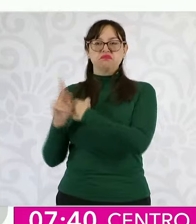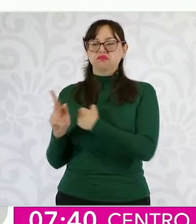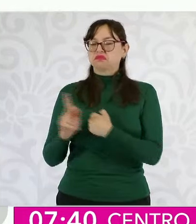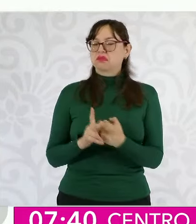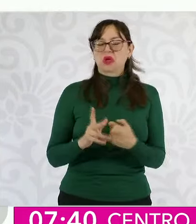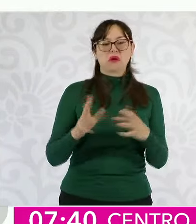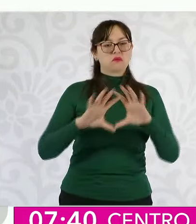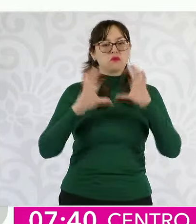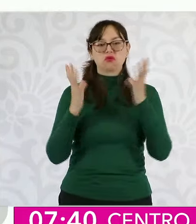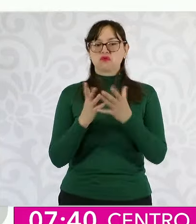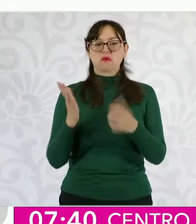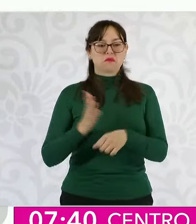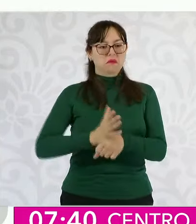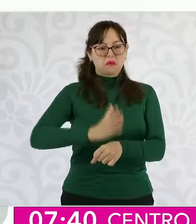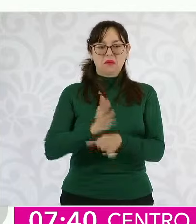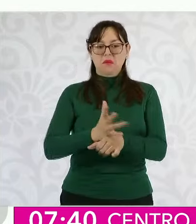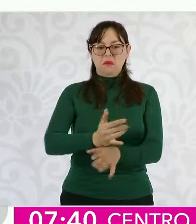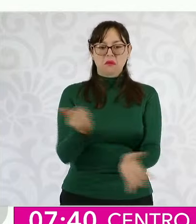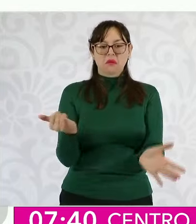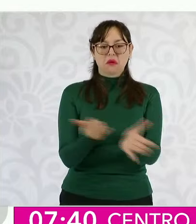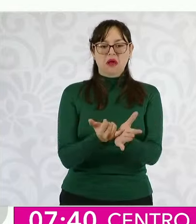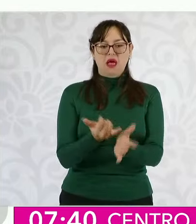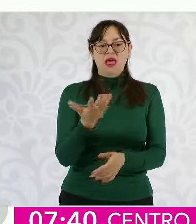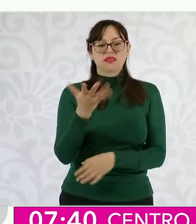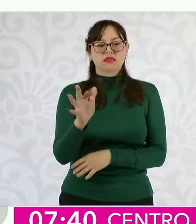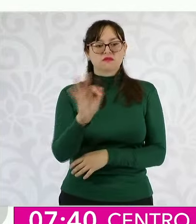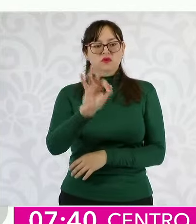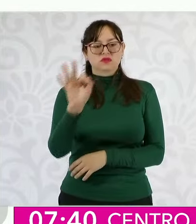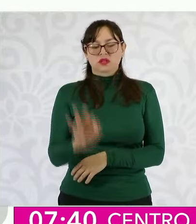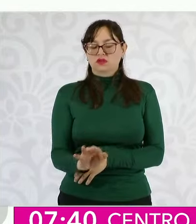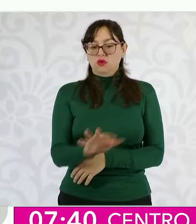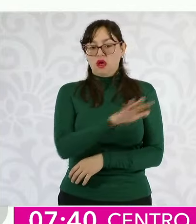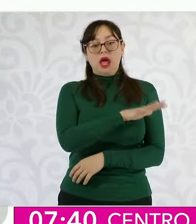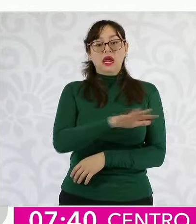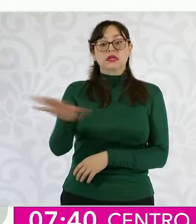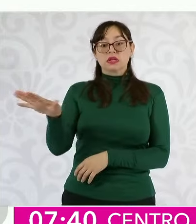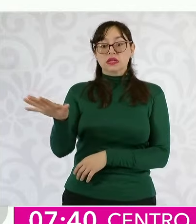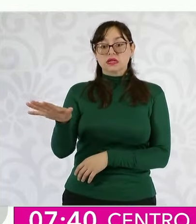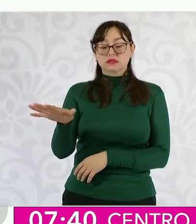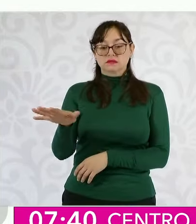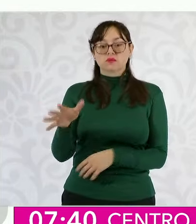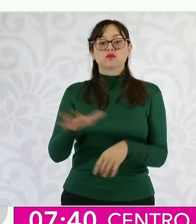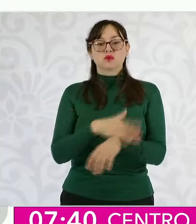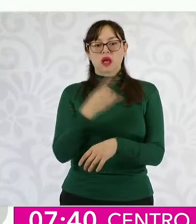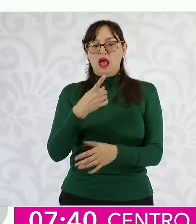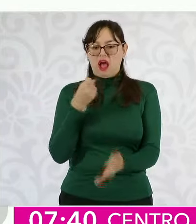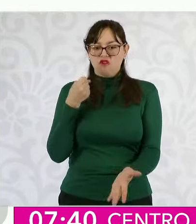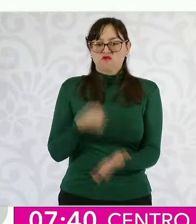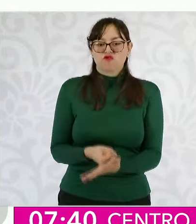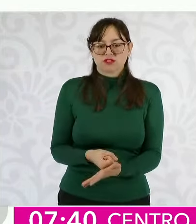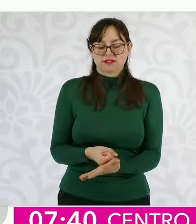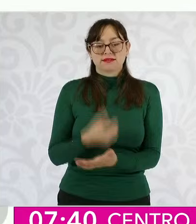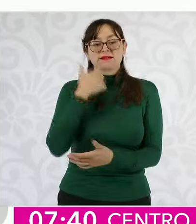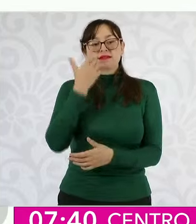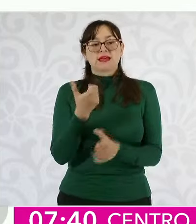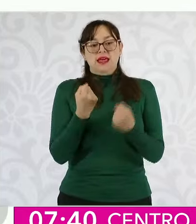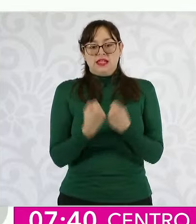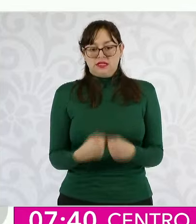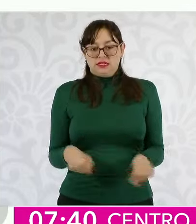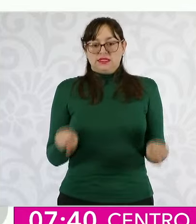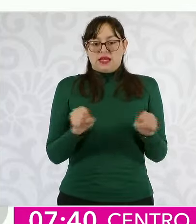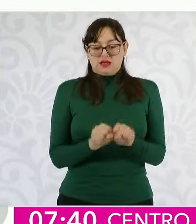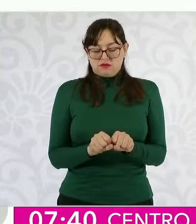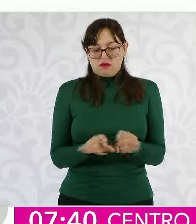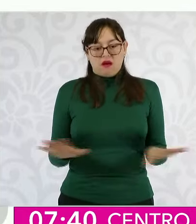general para negociar modificaciones a las políticas cambiarias de sus socios comerciales. O sea, fue un objetivo